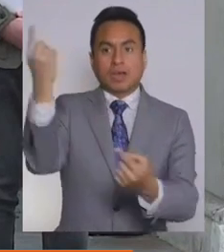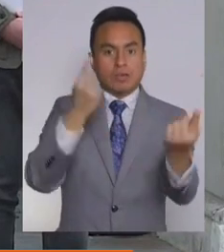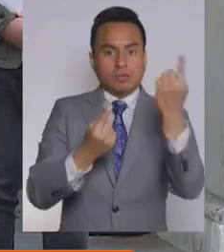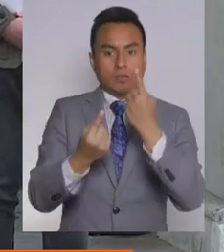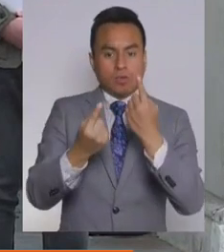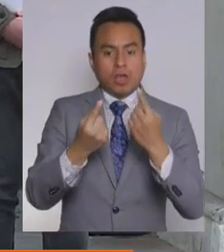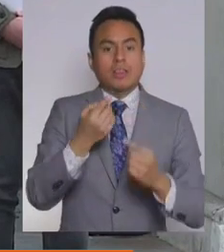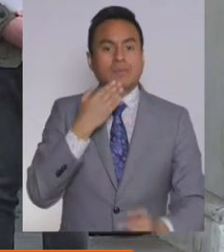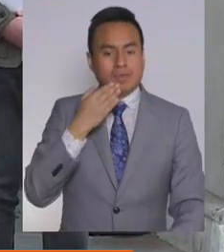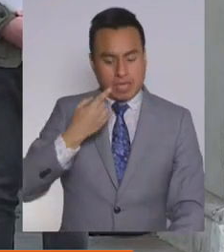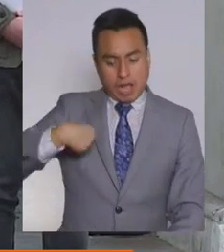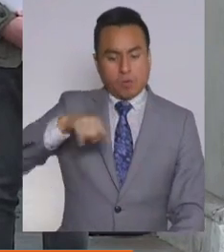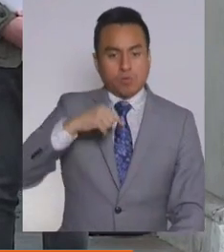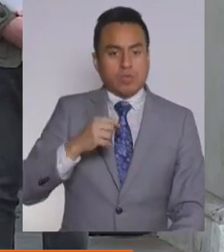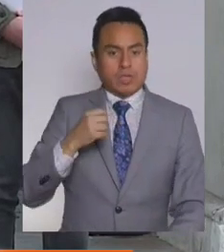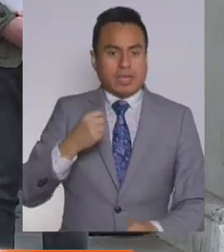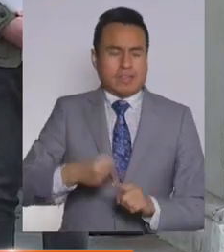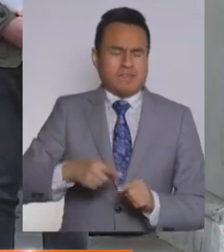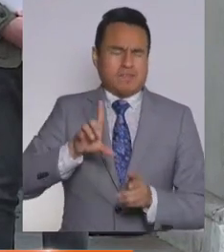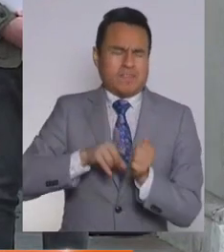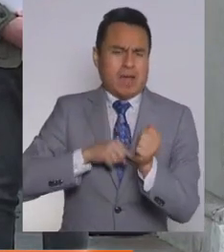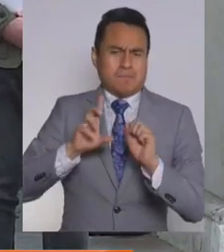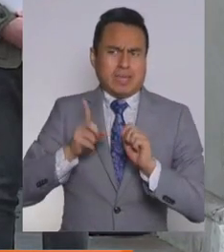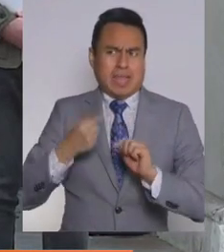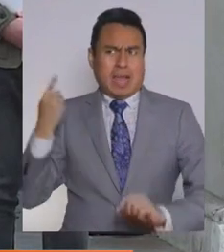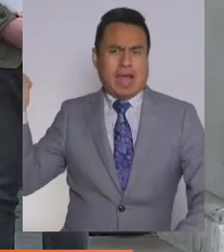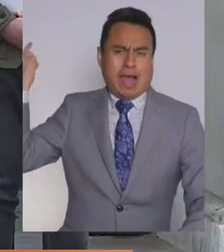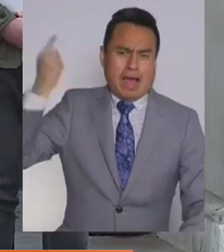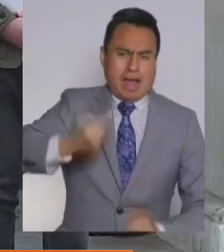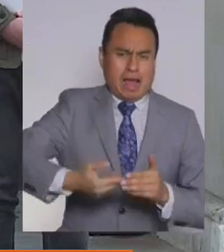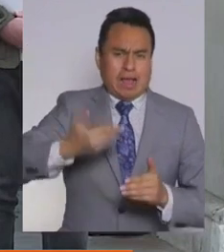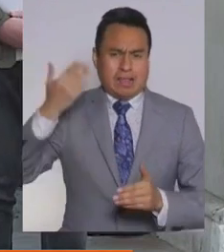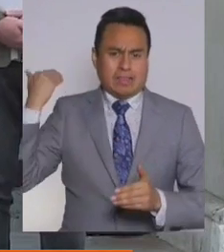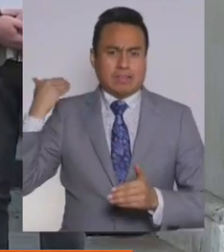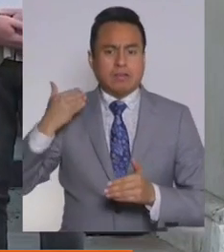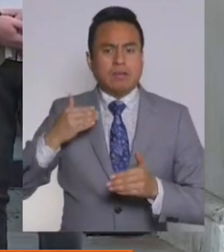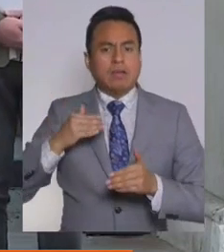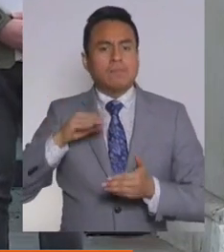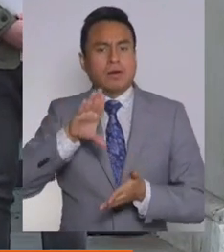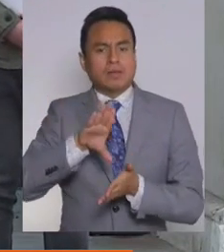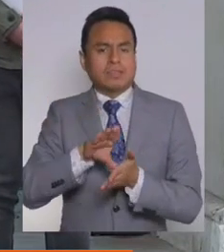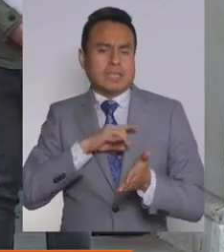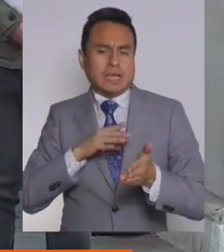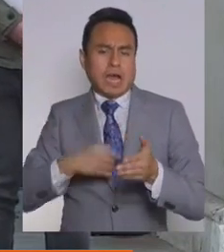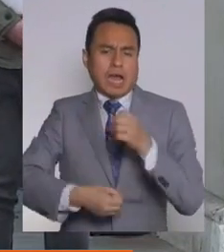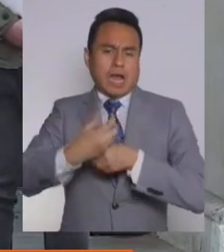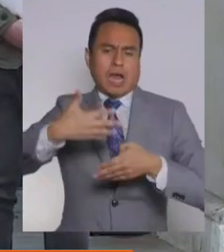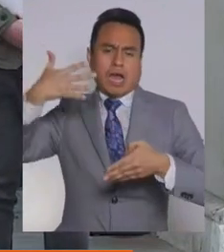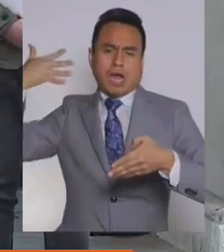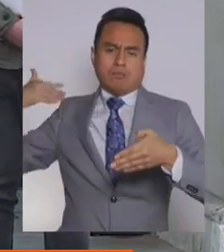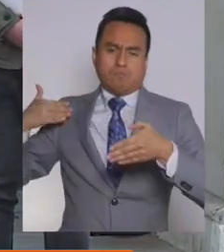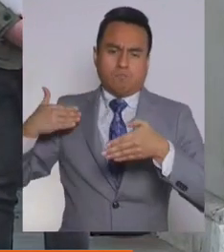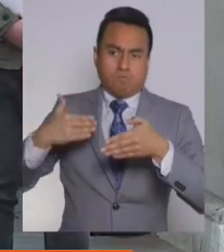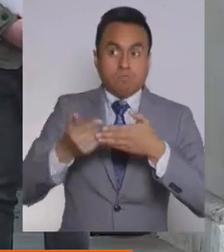hemos llegado migrantes y nuestra familia durante toda la formación de nuestro país en diferentes